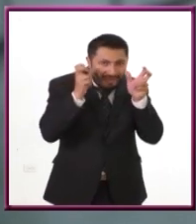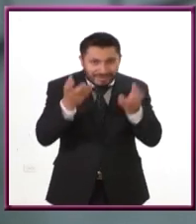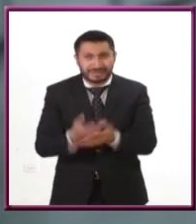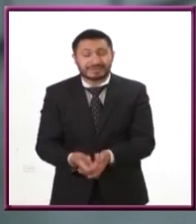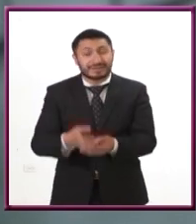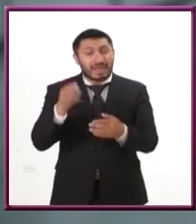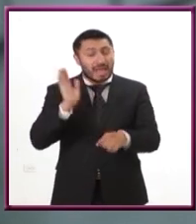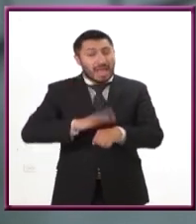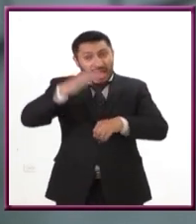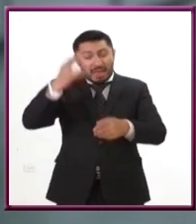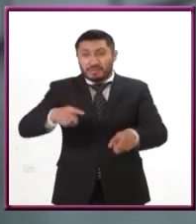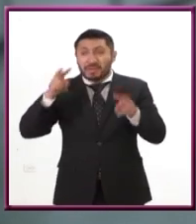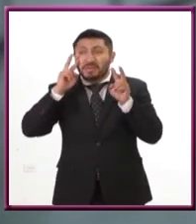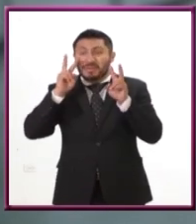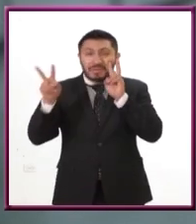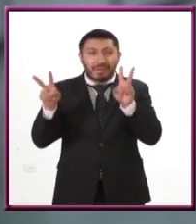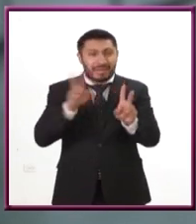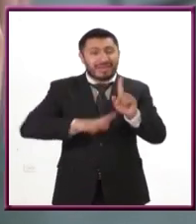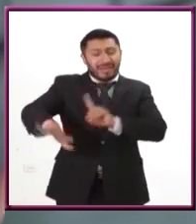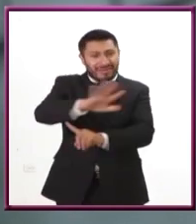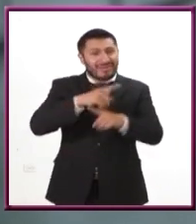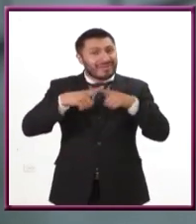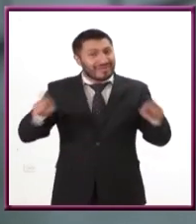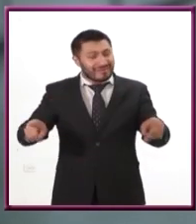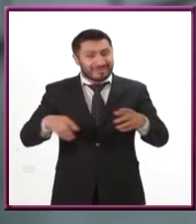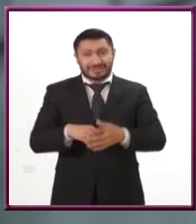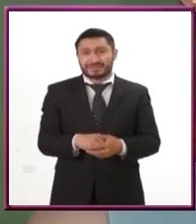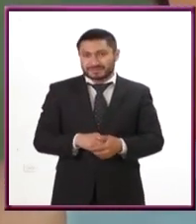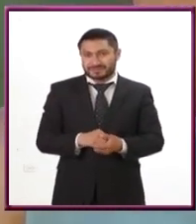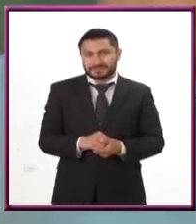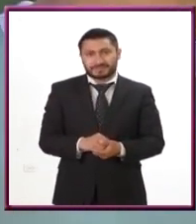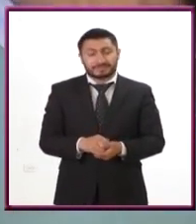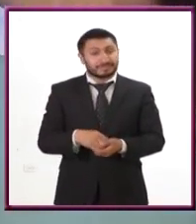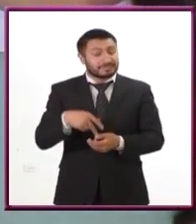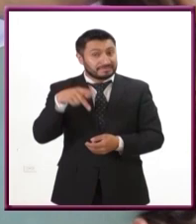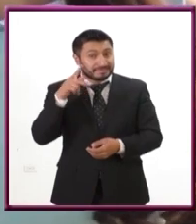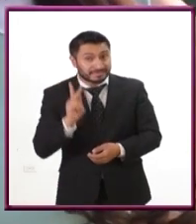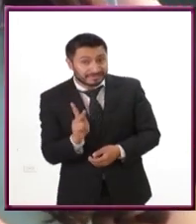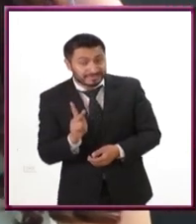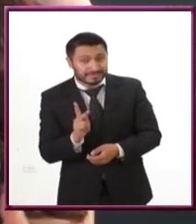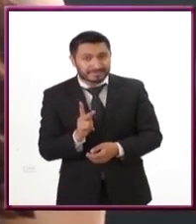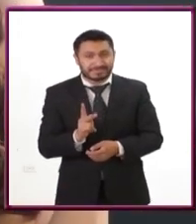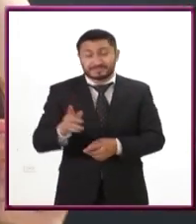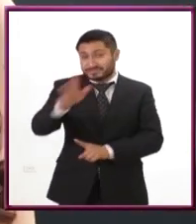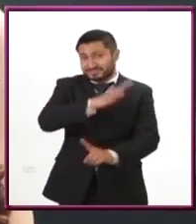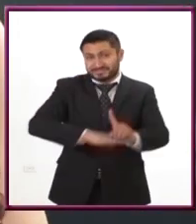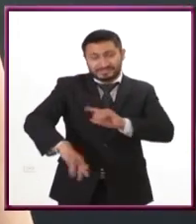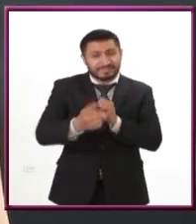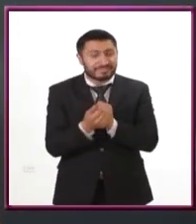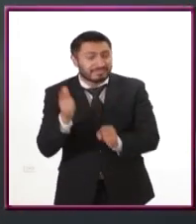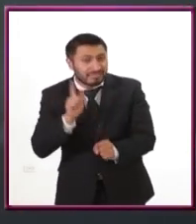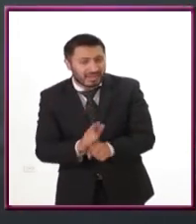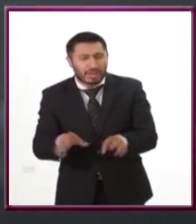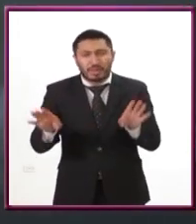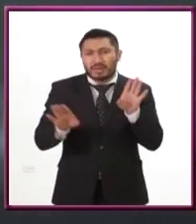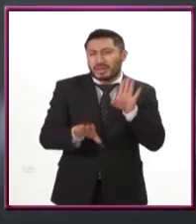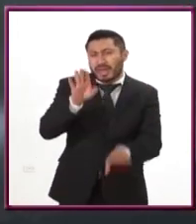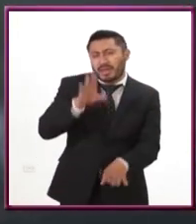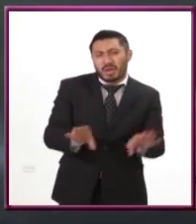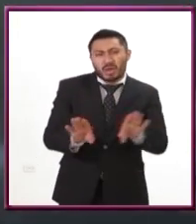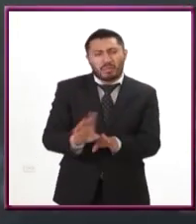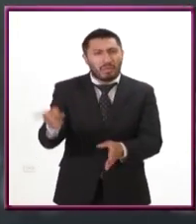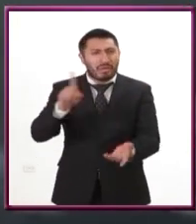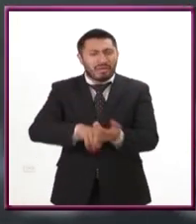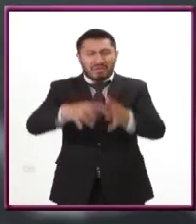otros y ampliar nuestra propia visión del mundo. Sin embargo, en nuestra sociedad se suele pensar